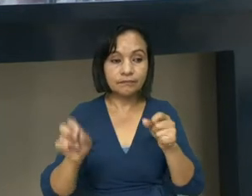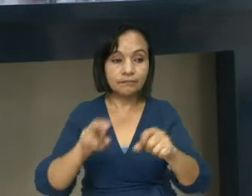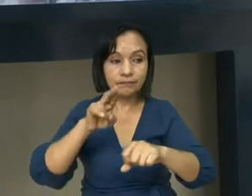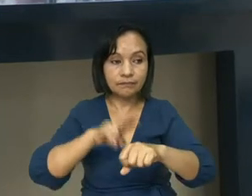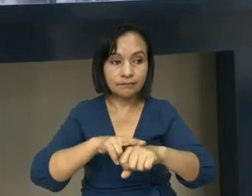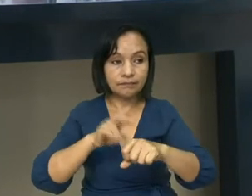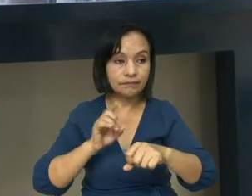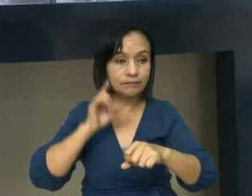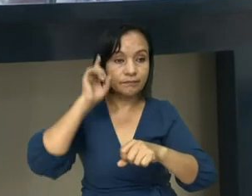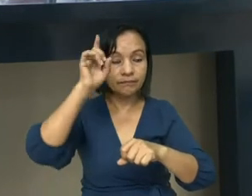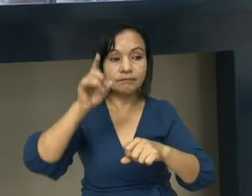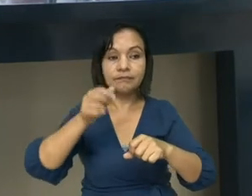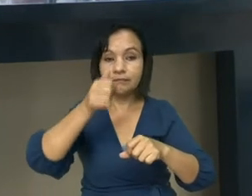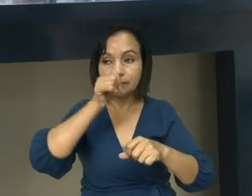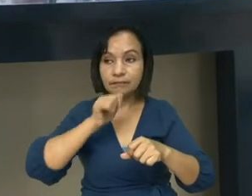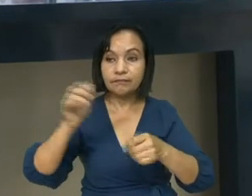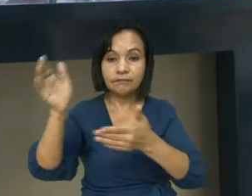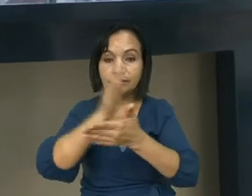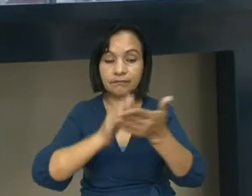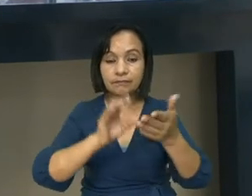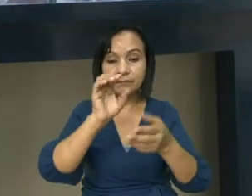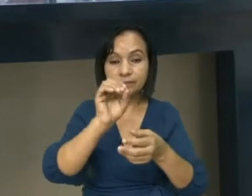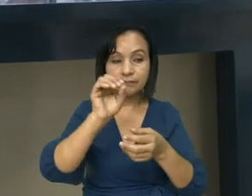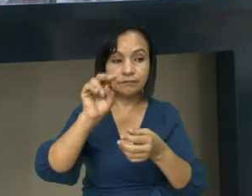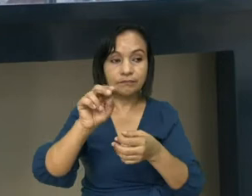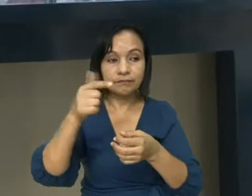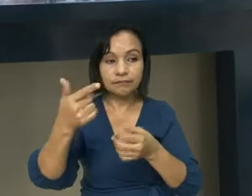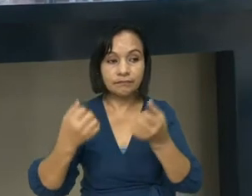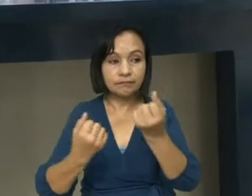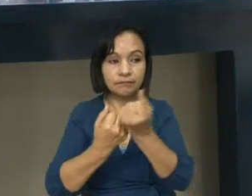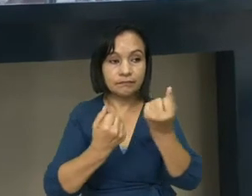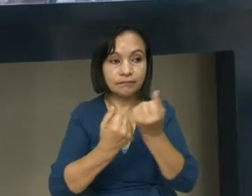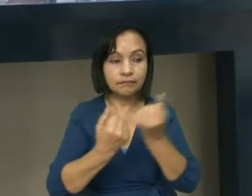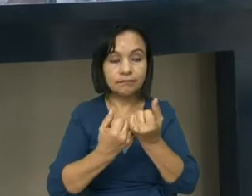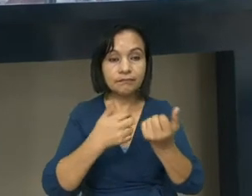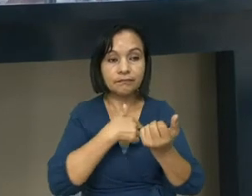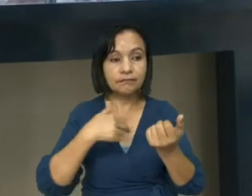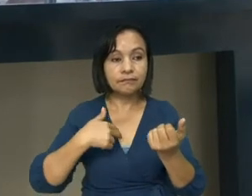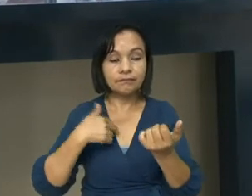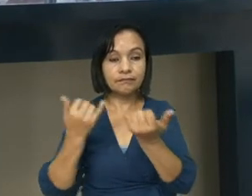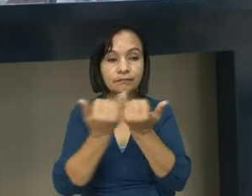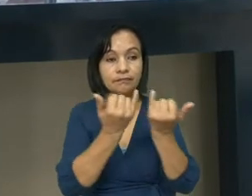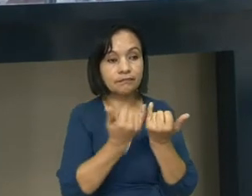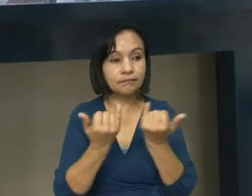de Desarrollo del Recurso Hídrico también hay algunas ONGs que nos están apoyando. Entonces ahí nosotros también